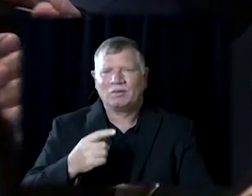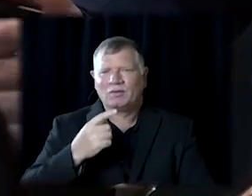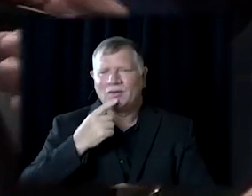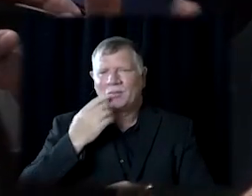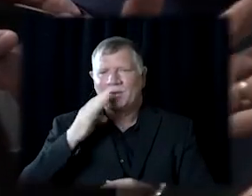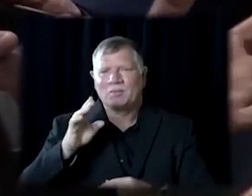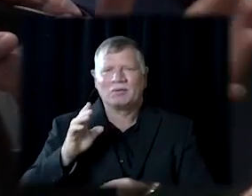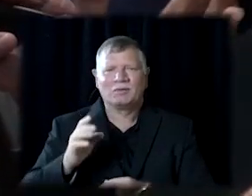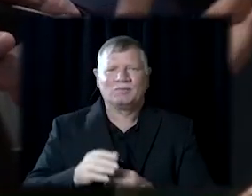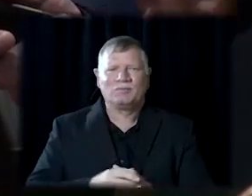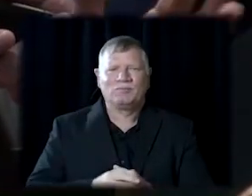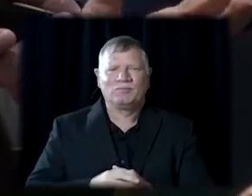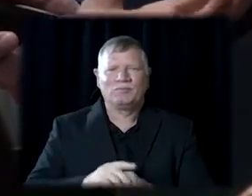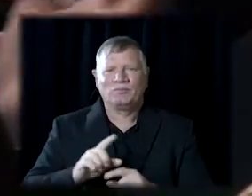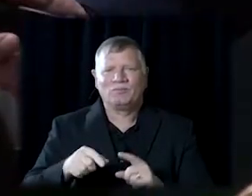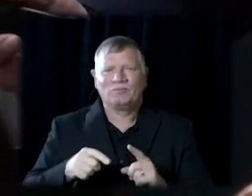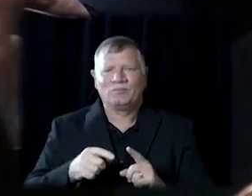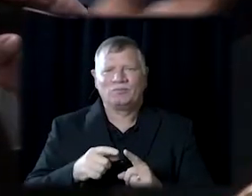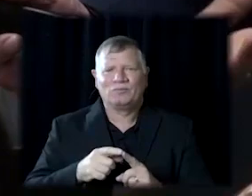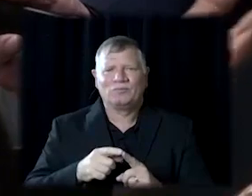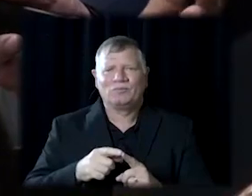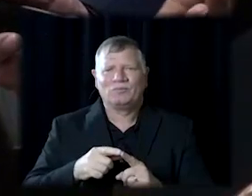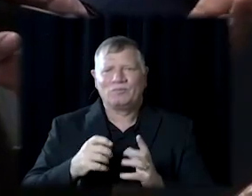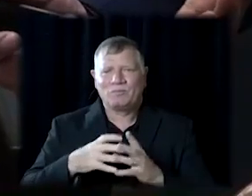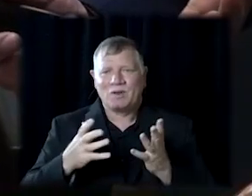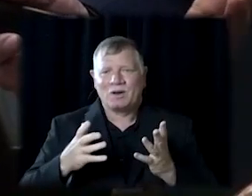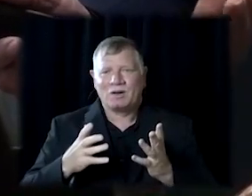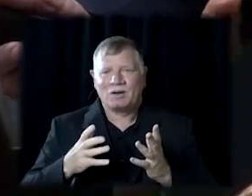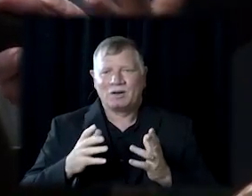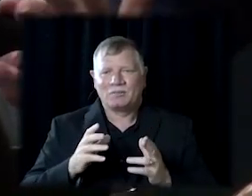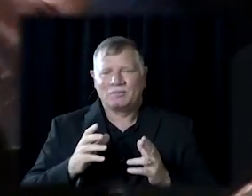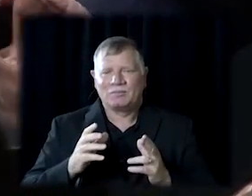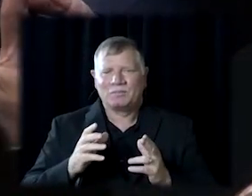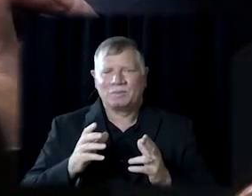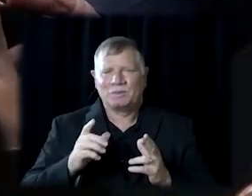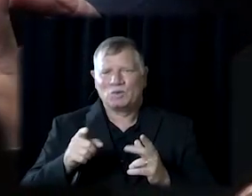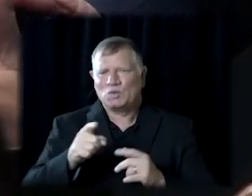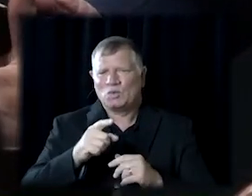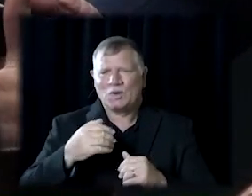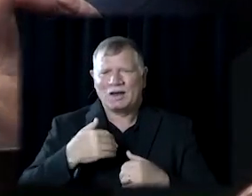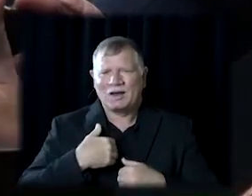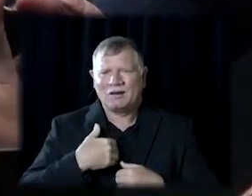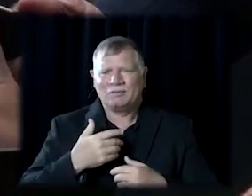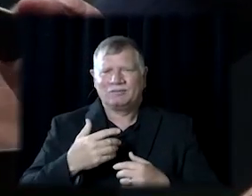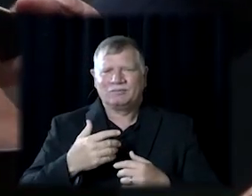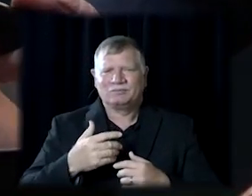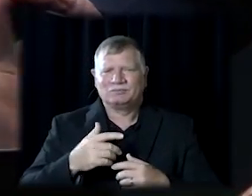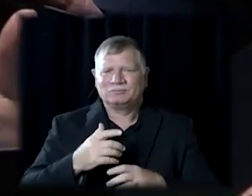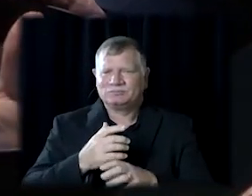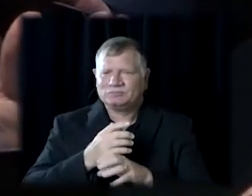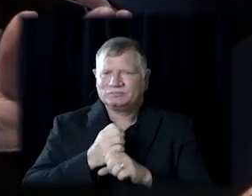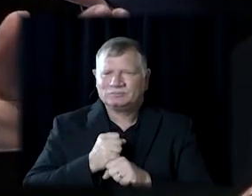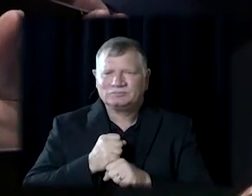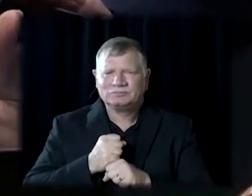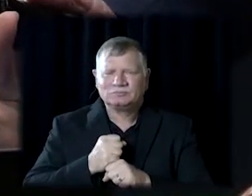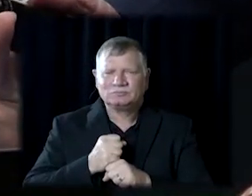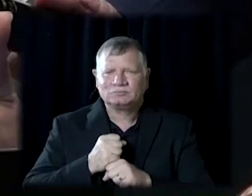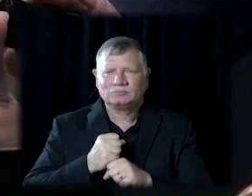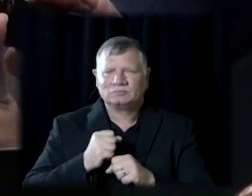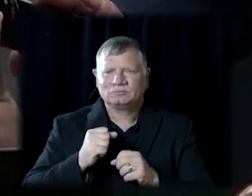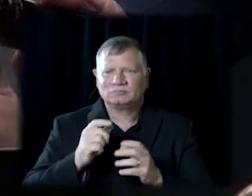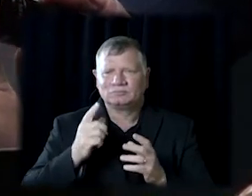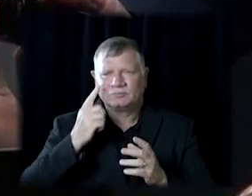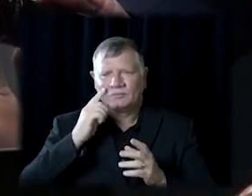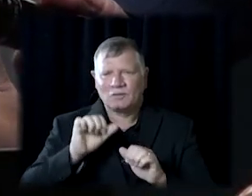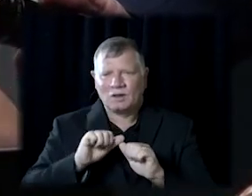que como que cuando alguien abarca mucho poco aprieta. Ustedes todavía no han recibido decenas de planes de implementación de